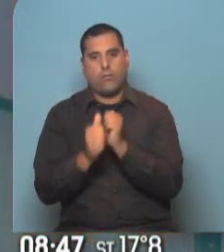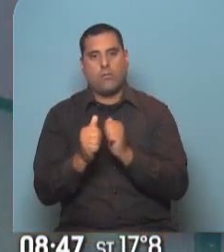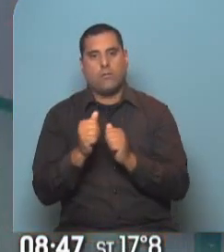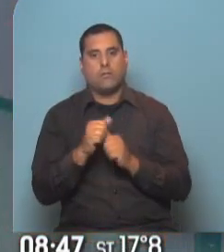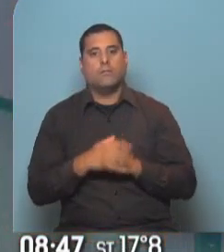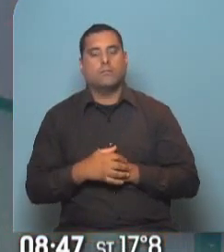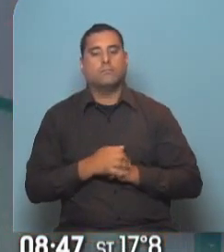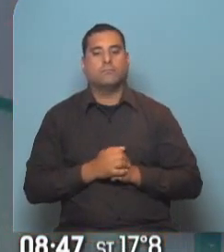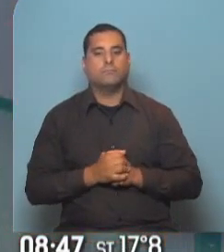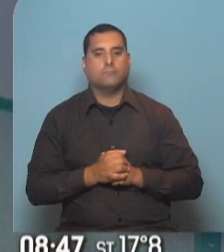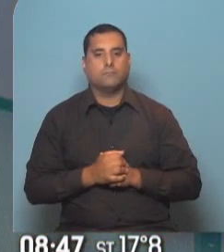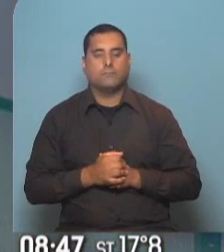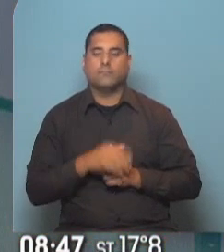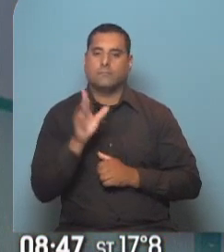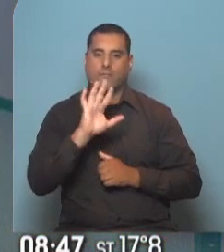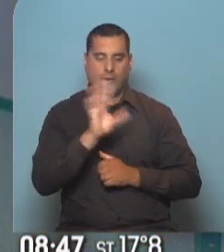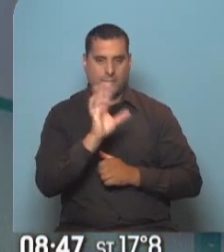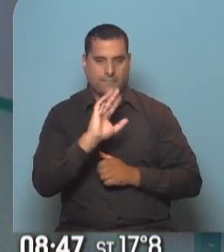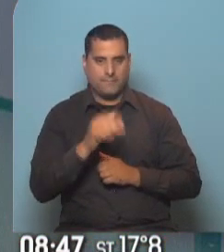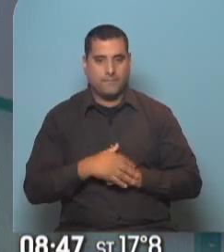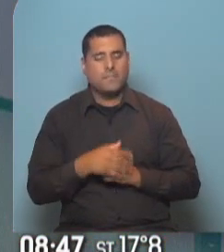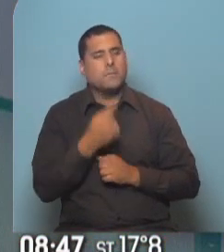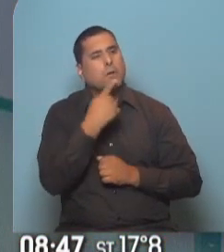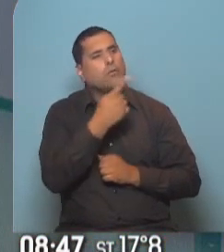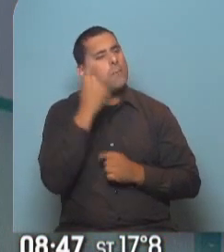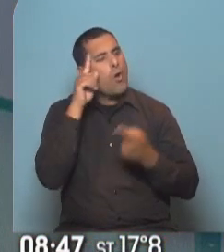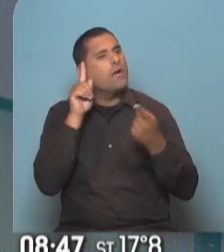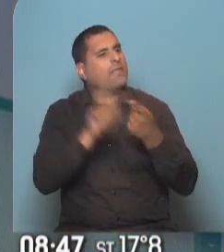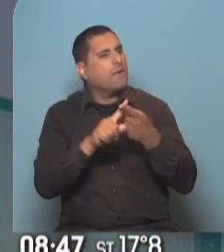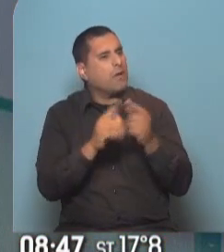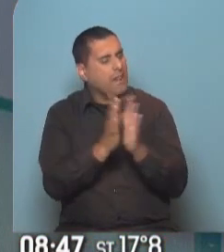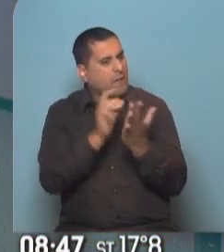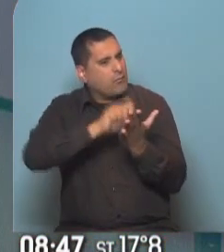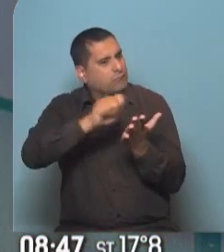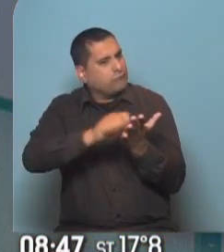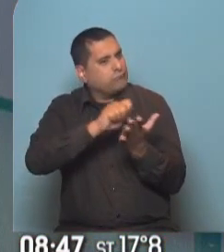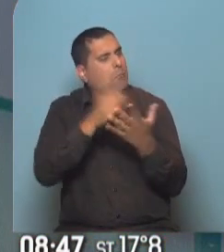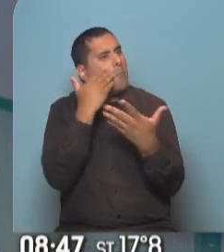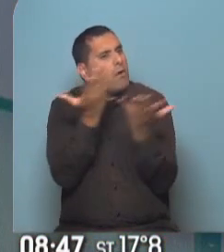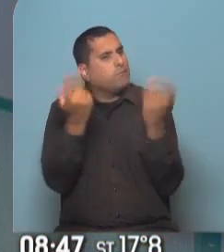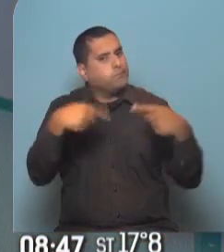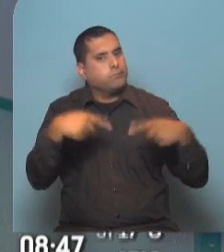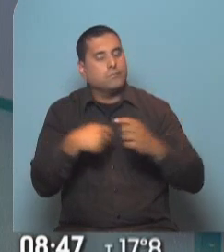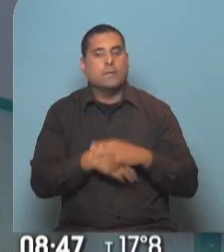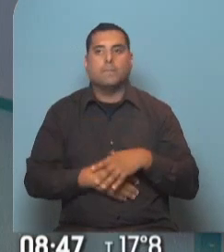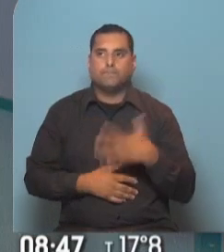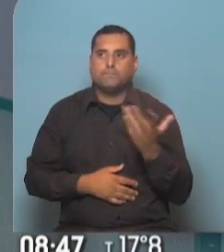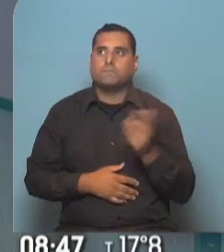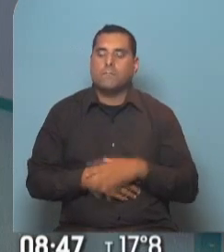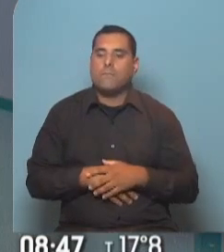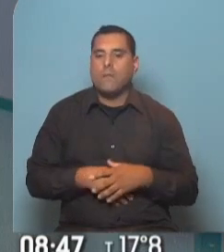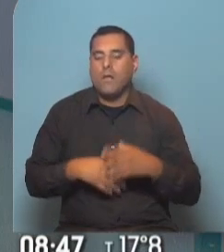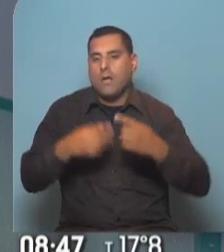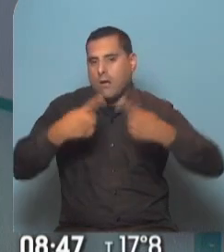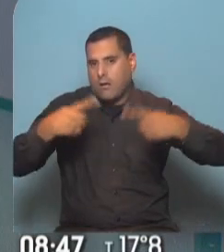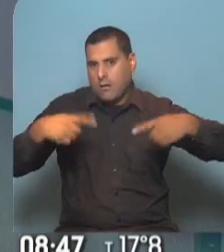hola luis hola cariño cuál fue tu objetivo al hacer este libro que quisiste demostrar bueno por ahí fueron varios